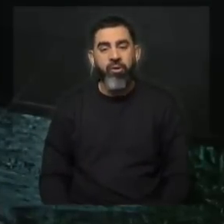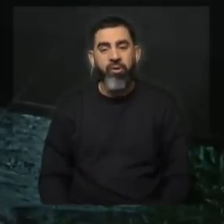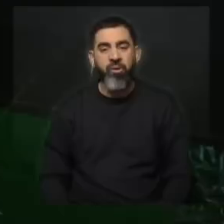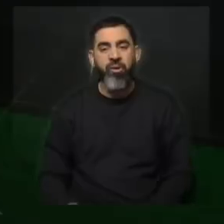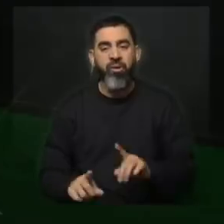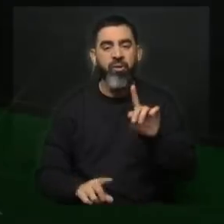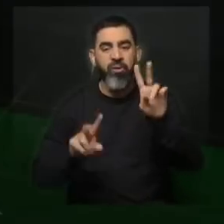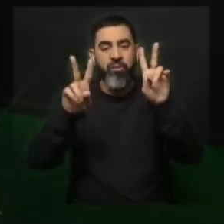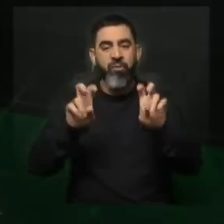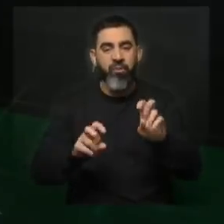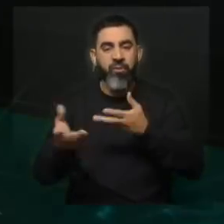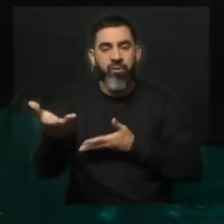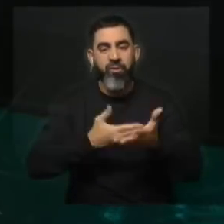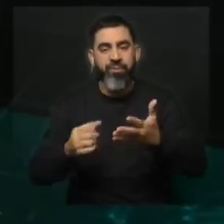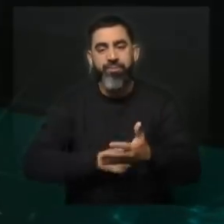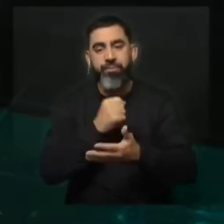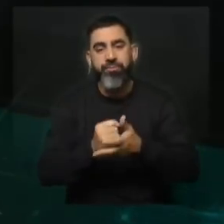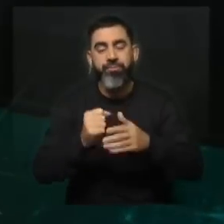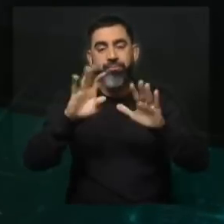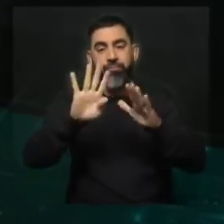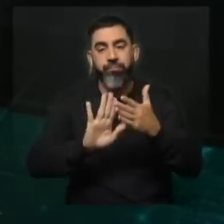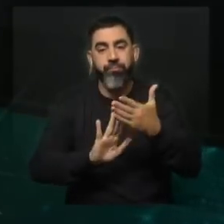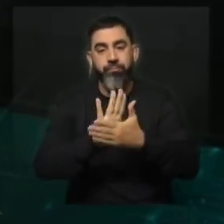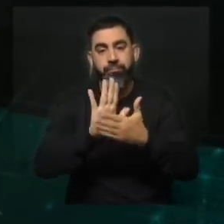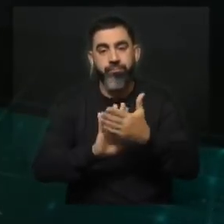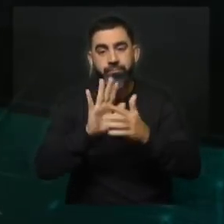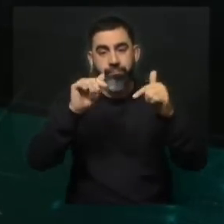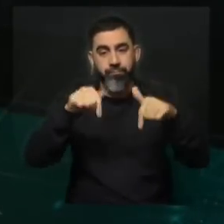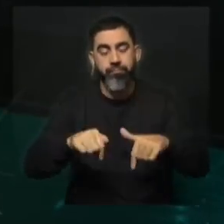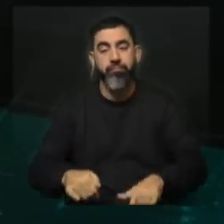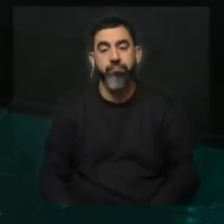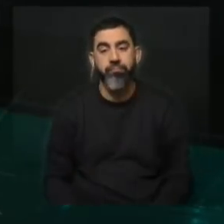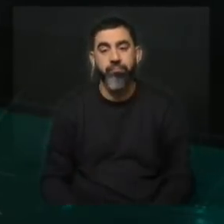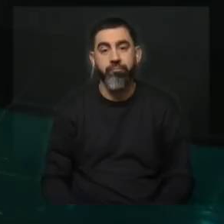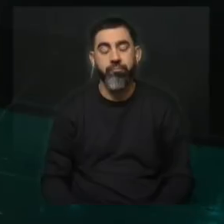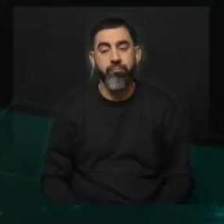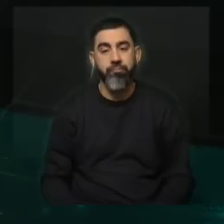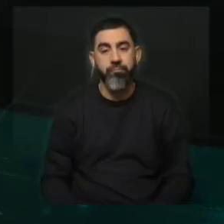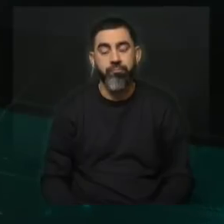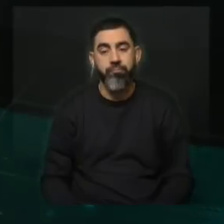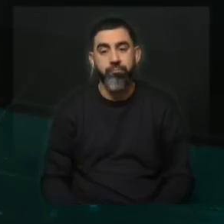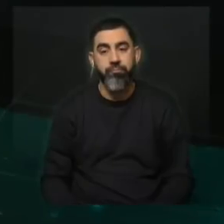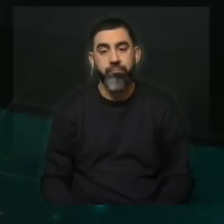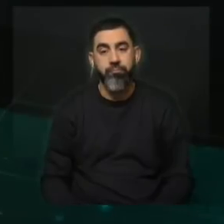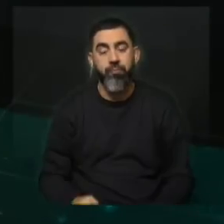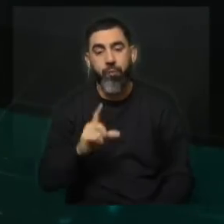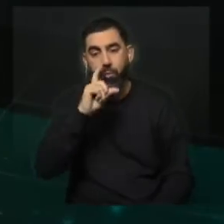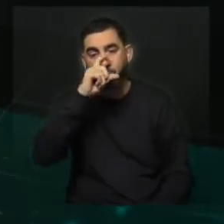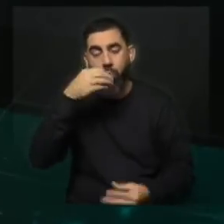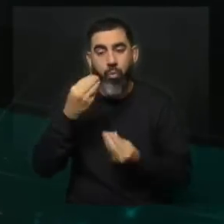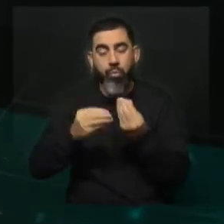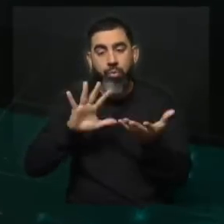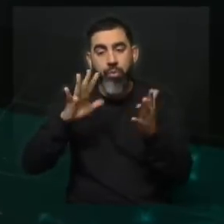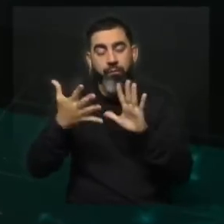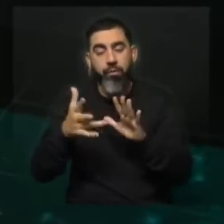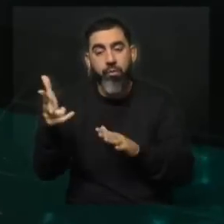Estos son algunos de los temas que tenemos para compartir con ustedes hasta las nueve de la mañana aquí en esta primera edición de MB de noticias ahora vemos cómo está Montevideo a